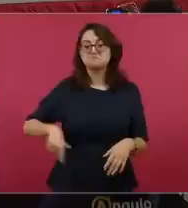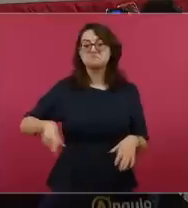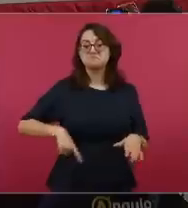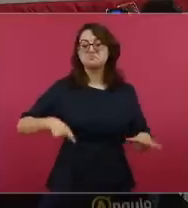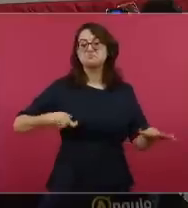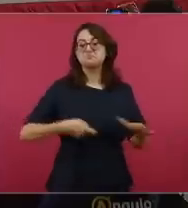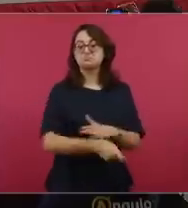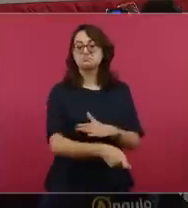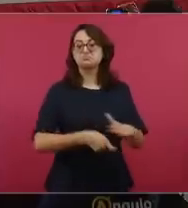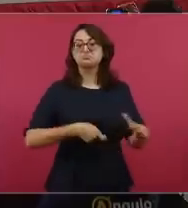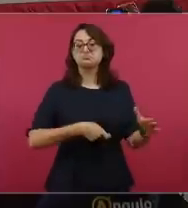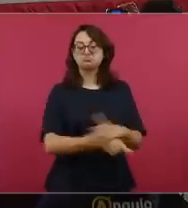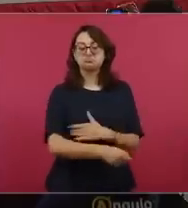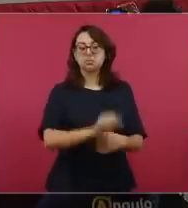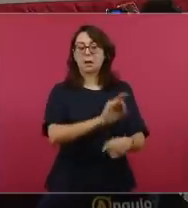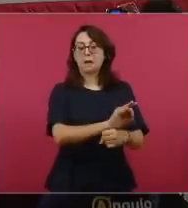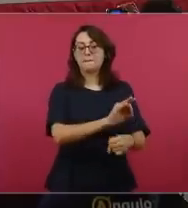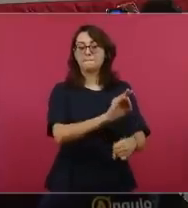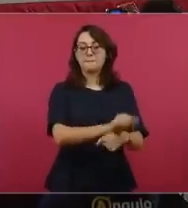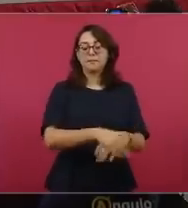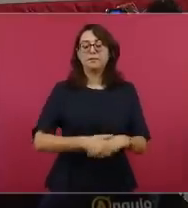José Cárdenas